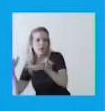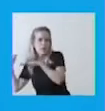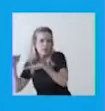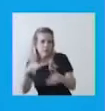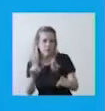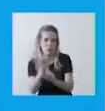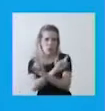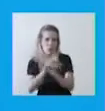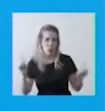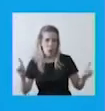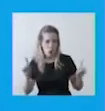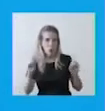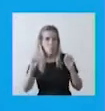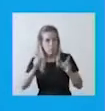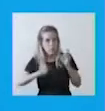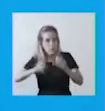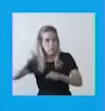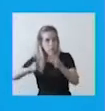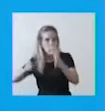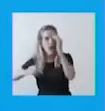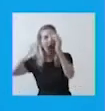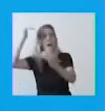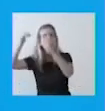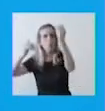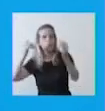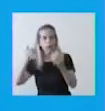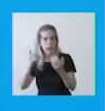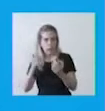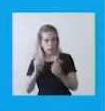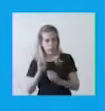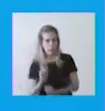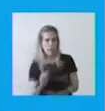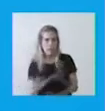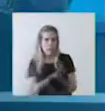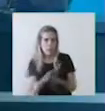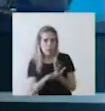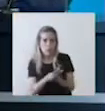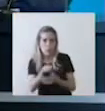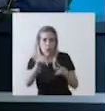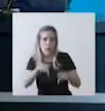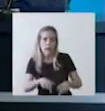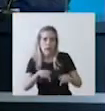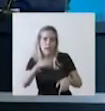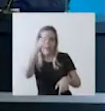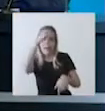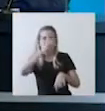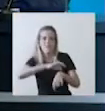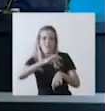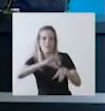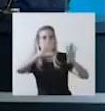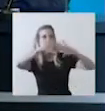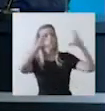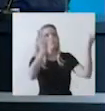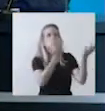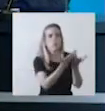no lo va a poder hacer salvo que sea solo por urgencia. Exactamente. ¿Y esto por qué se da? Se da porque en este momento de la